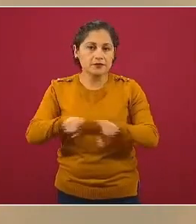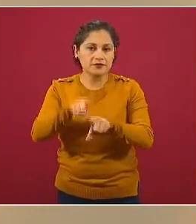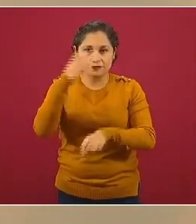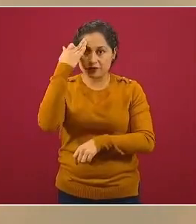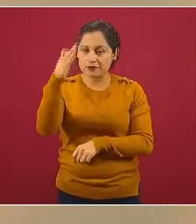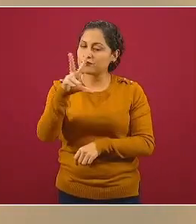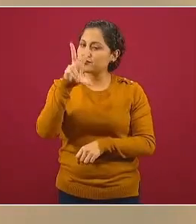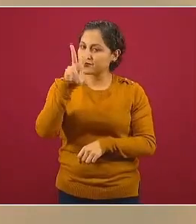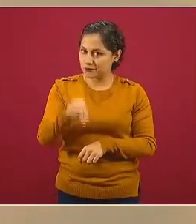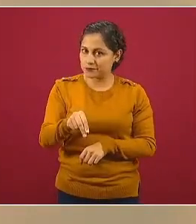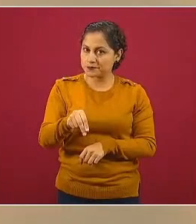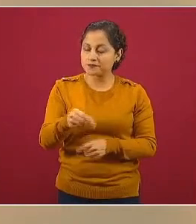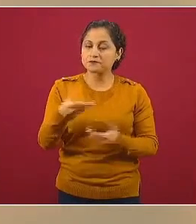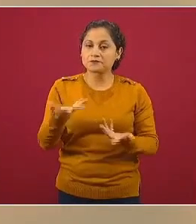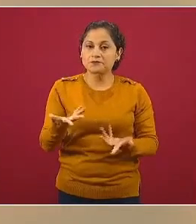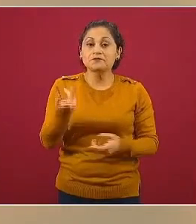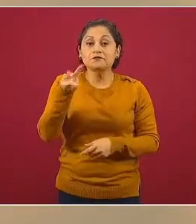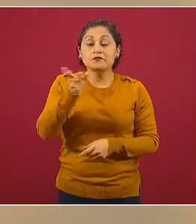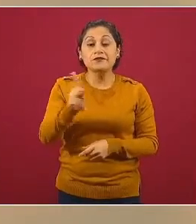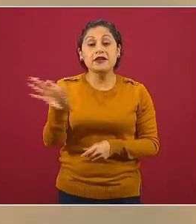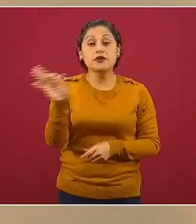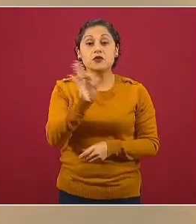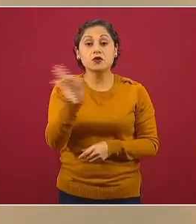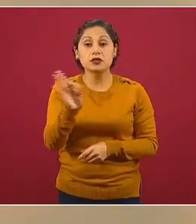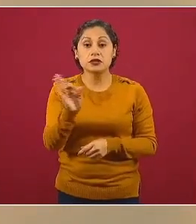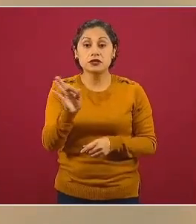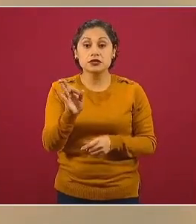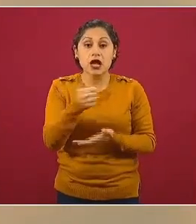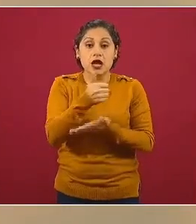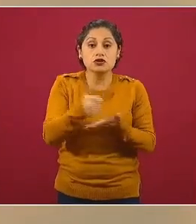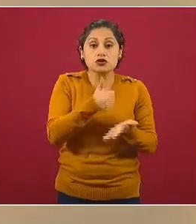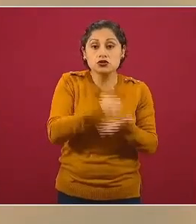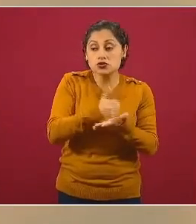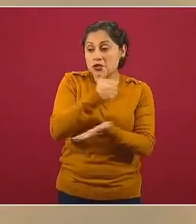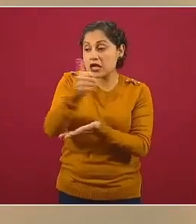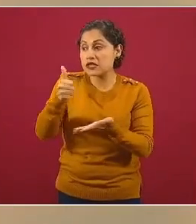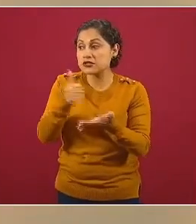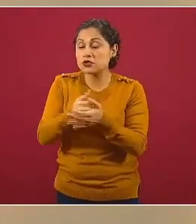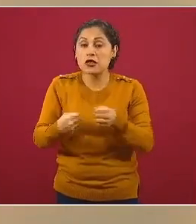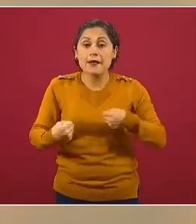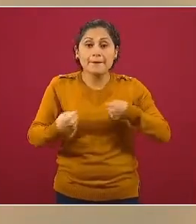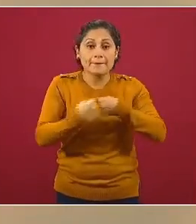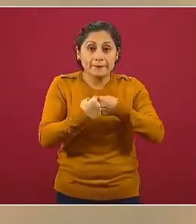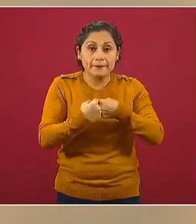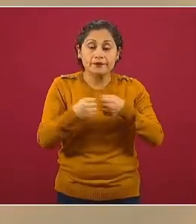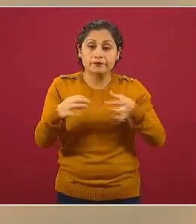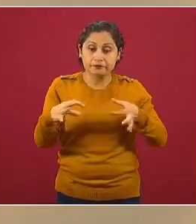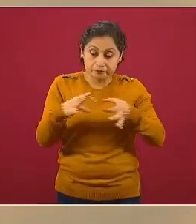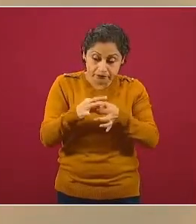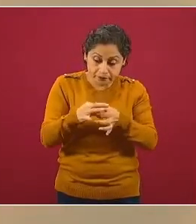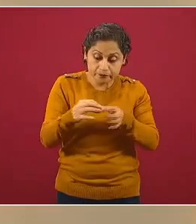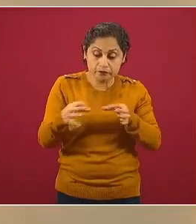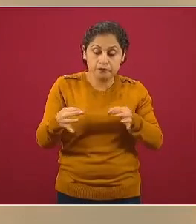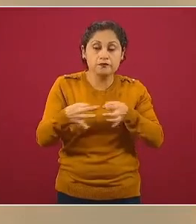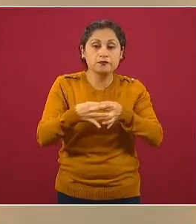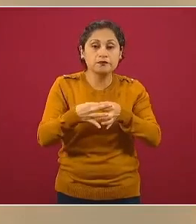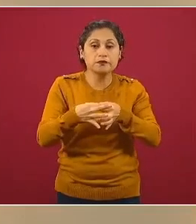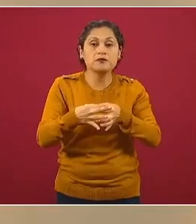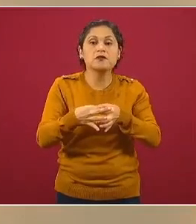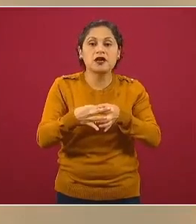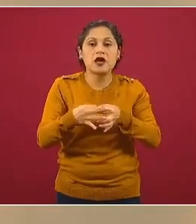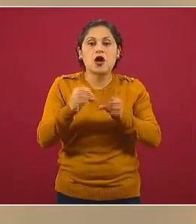existe una importante movilidad entre dos ciudades o entre dos estados y pueden entrar en